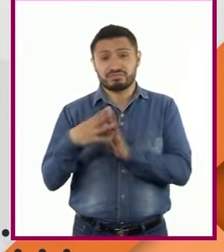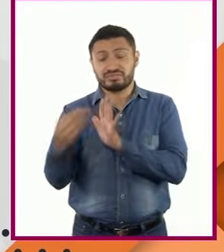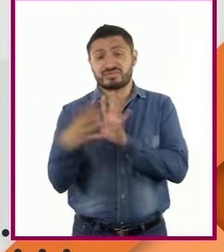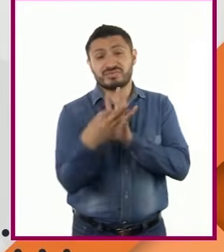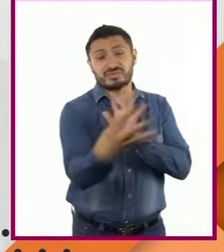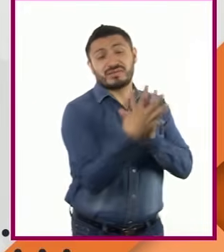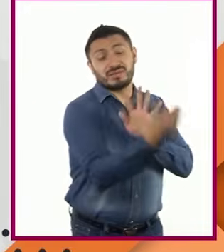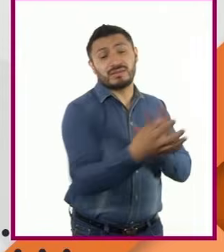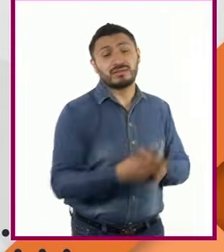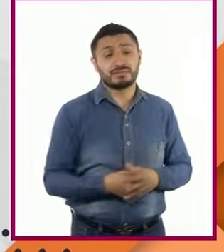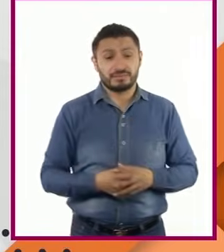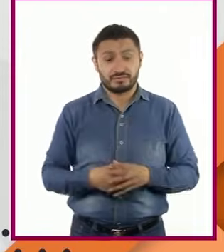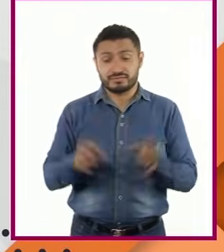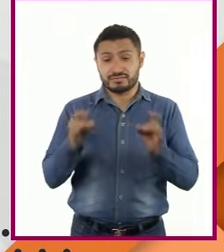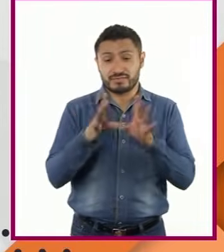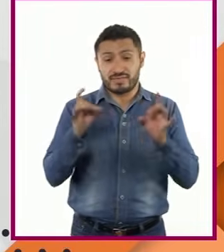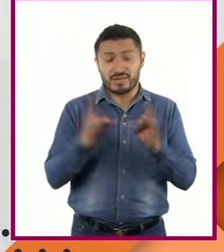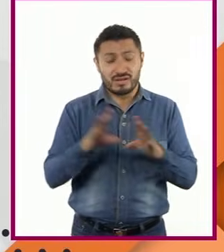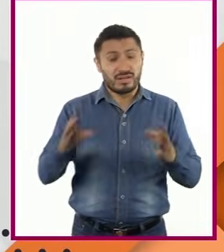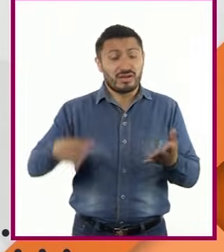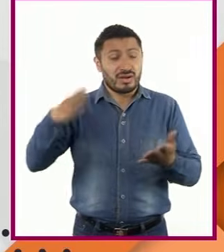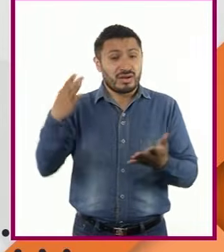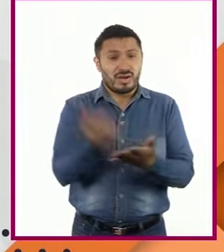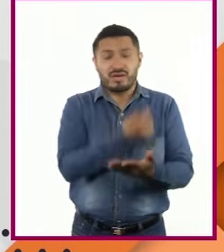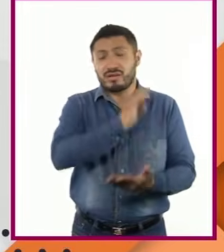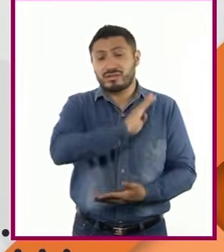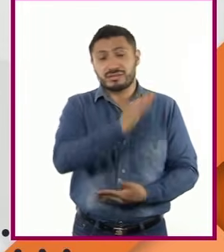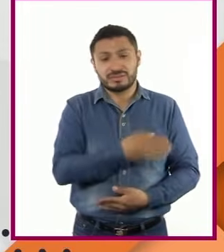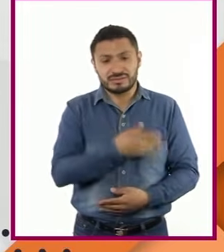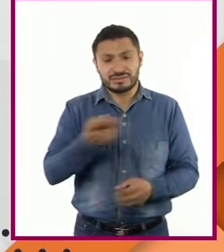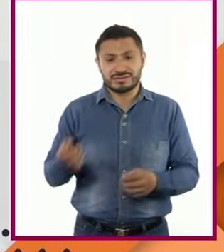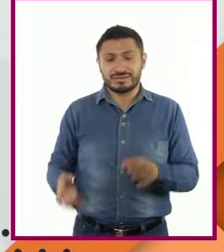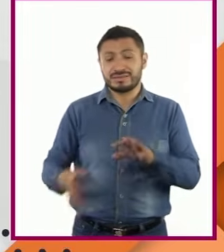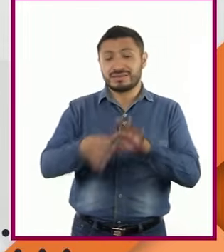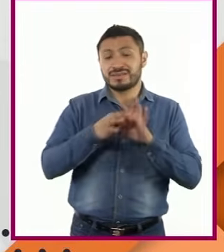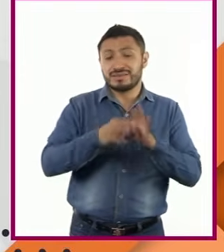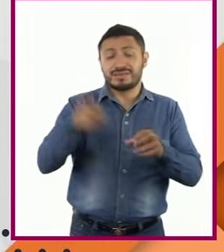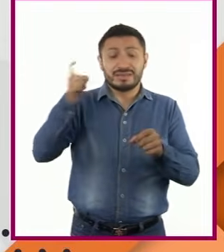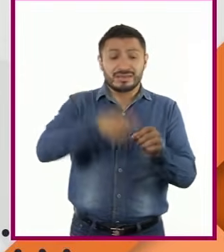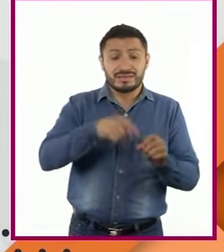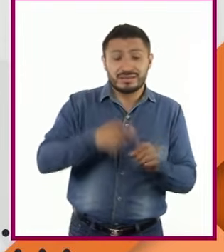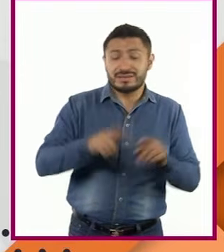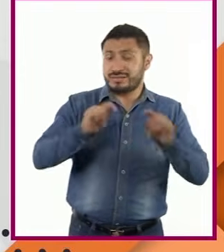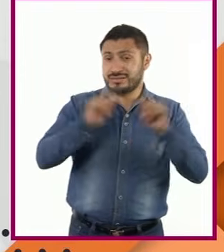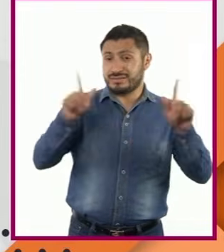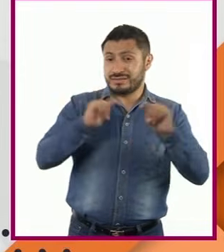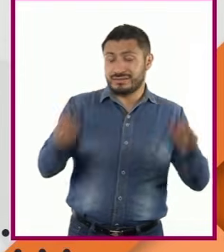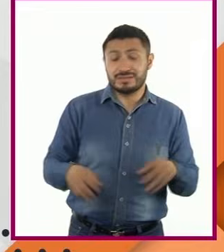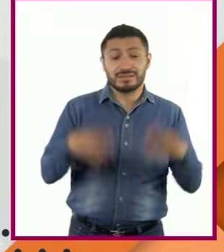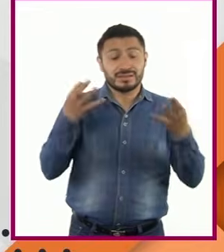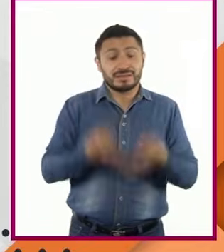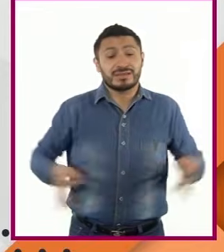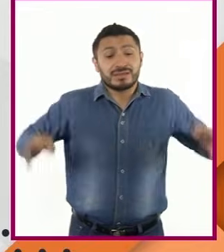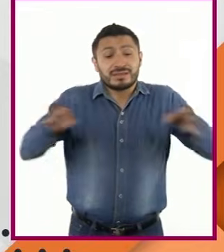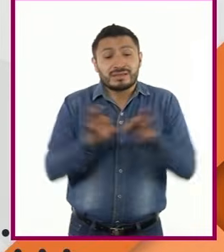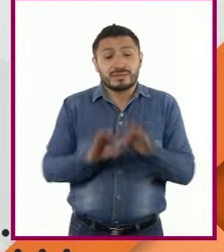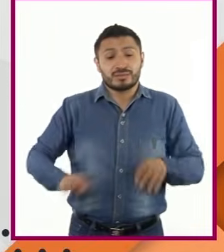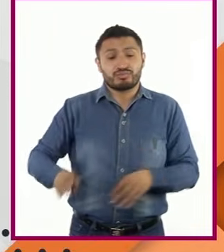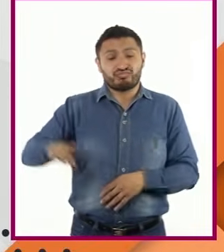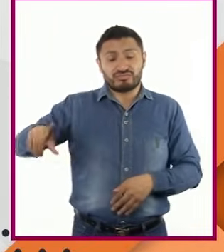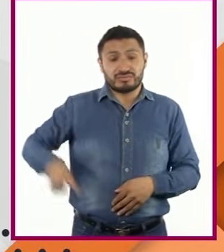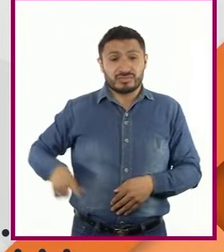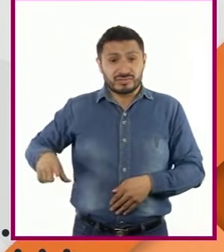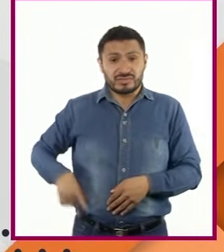Factores que determinaron el triunfo español. Alianza con los tlaxcaltecas, clave en la caída del